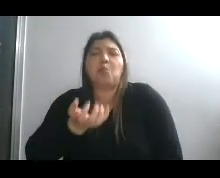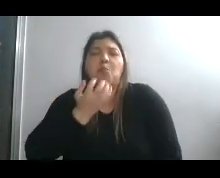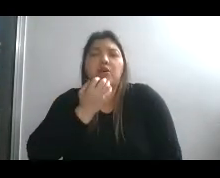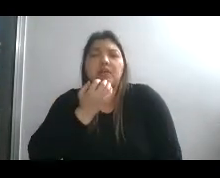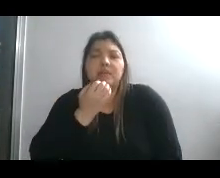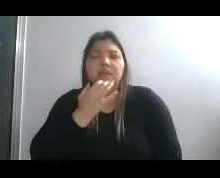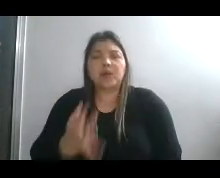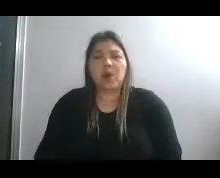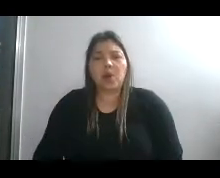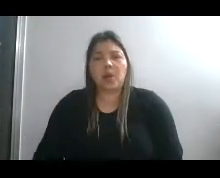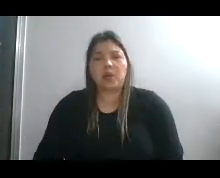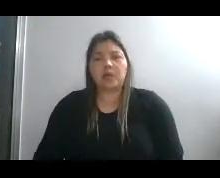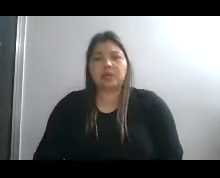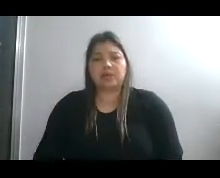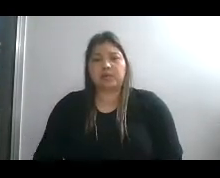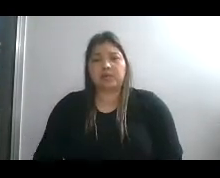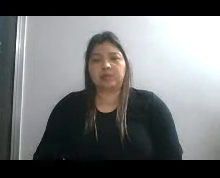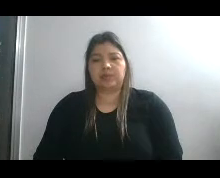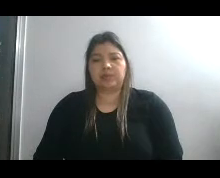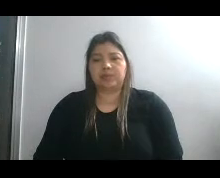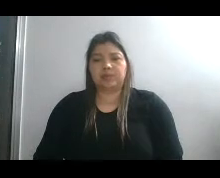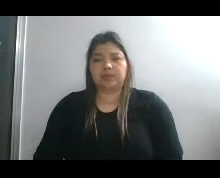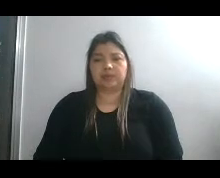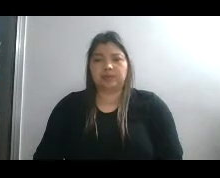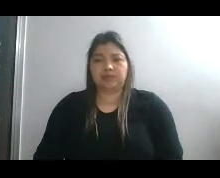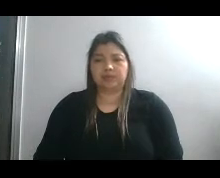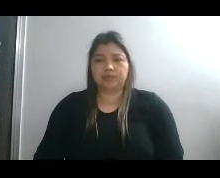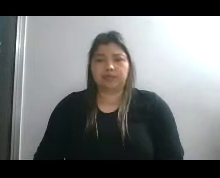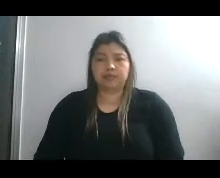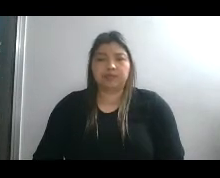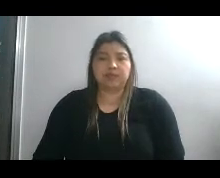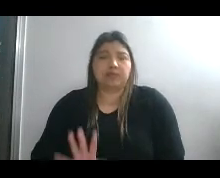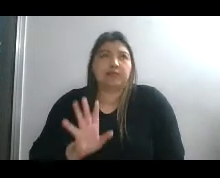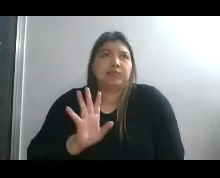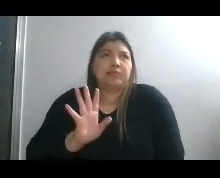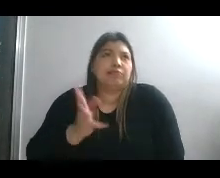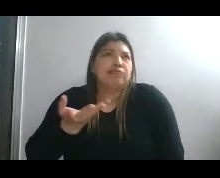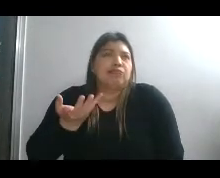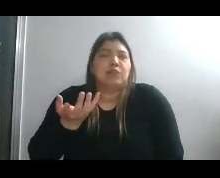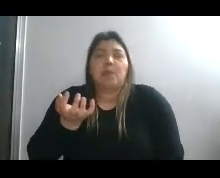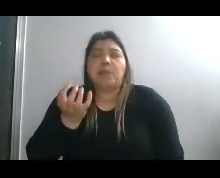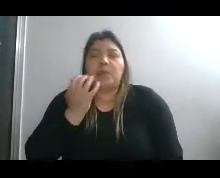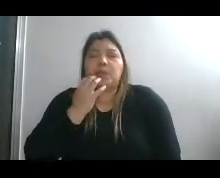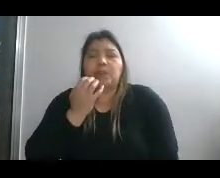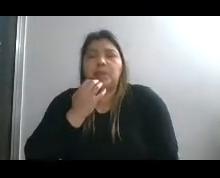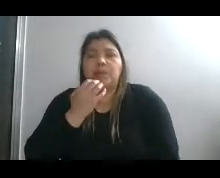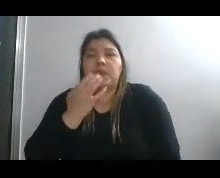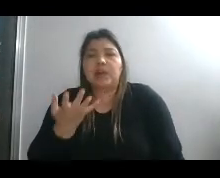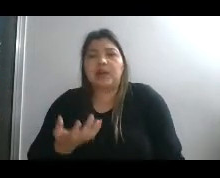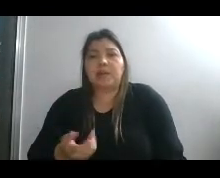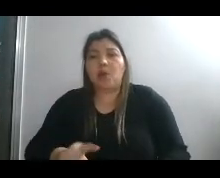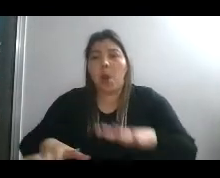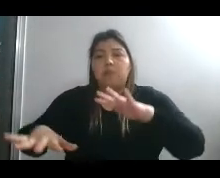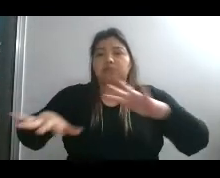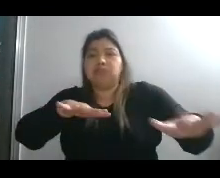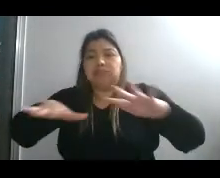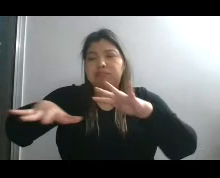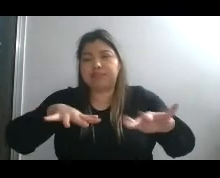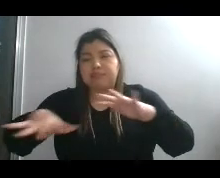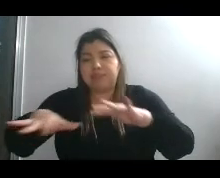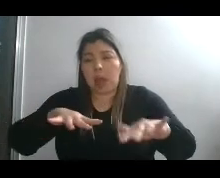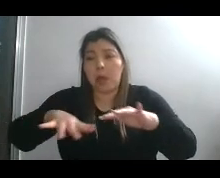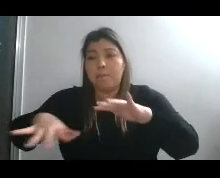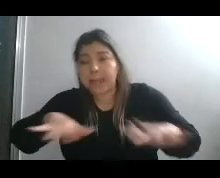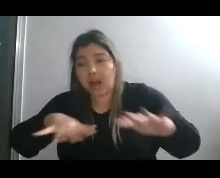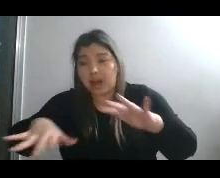de una tragedia por un temblor o de una tragedia por